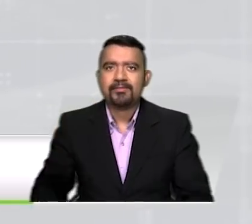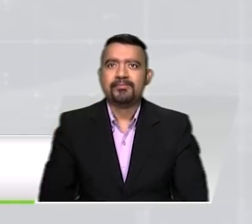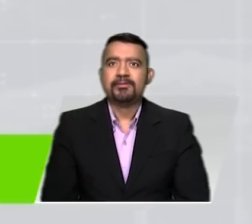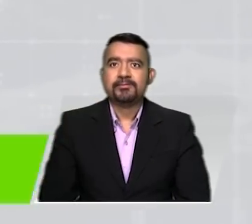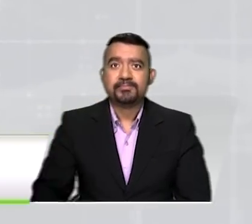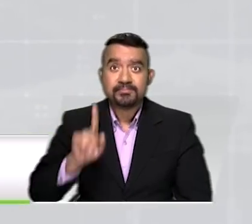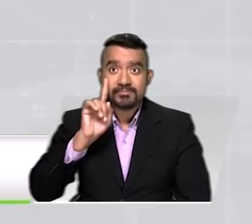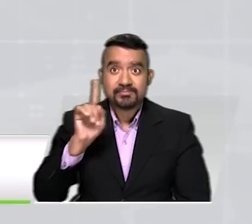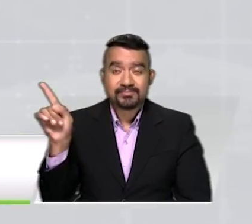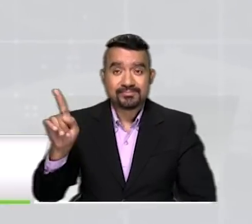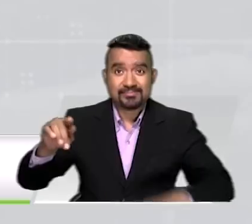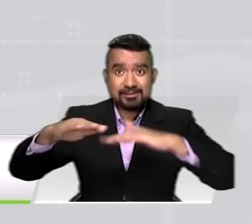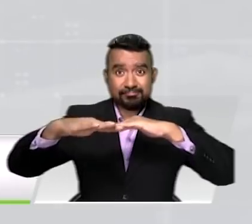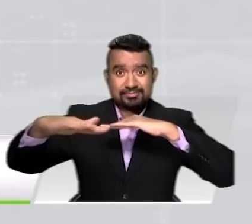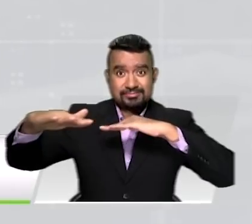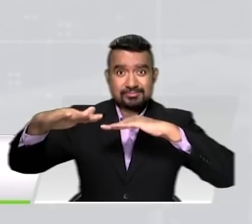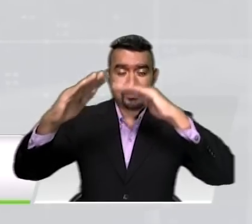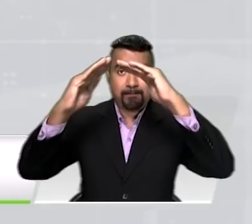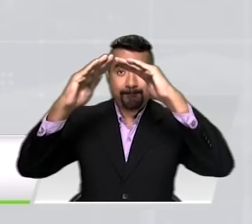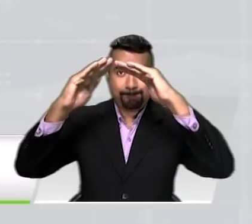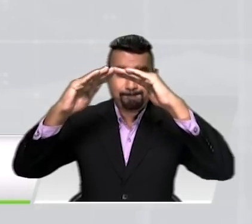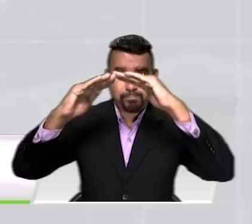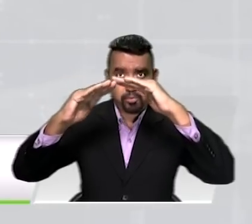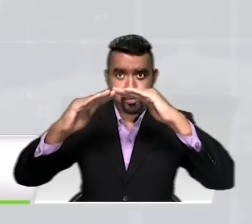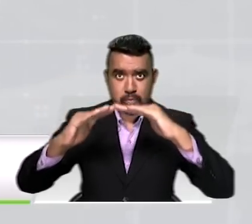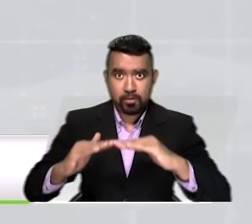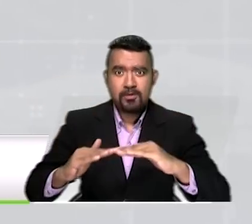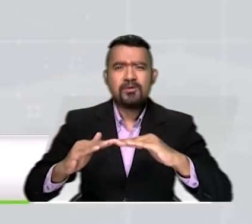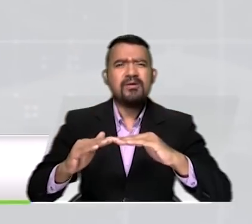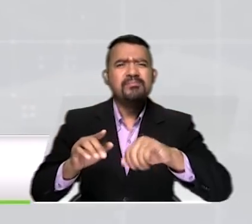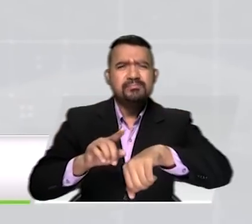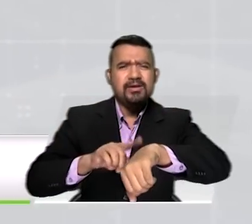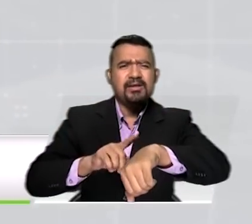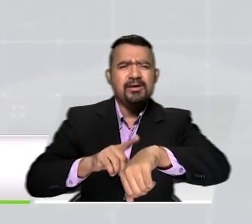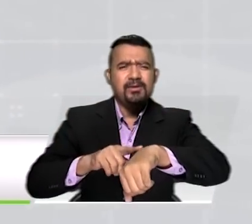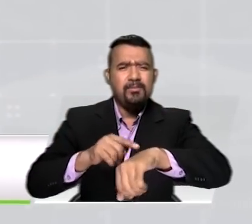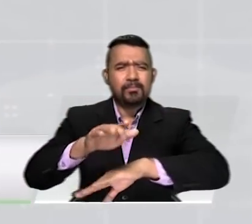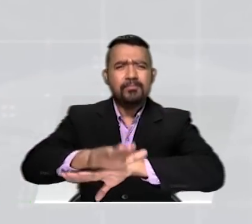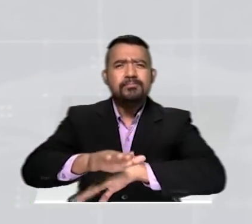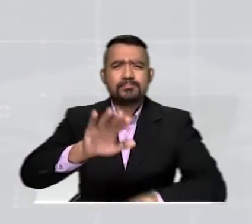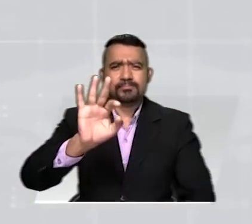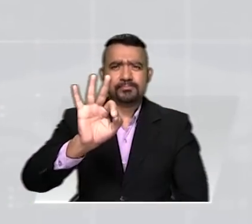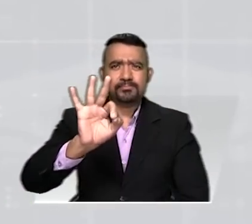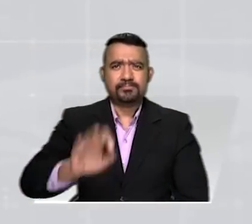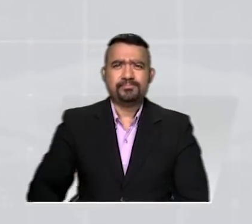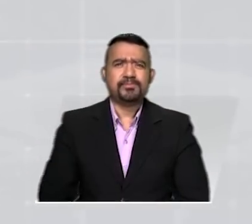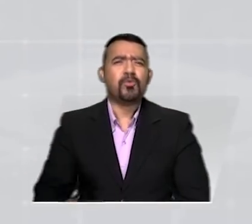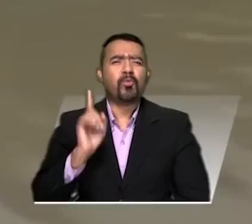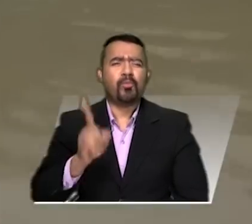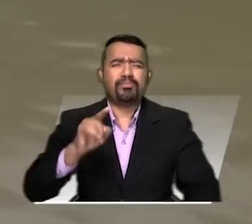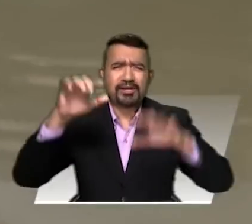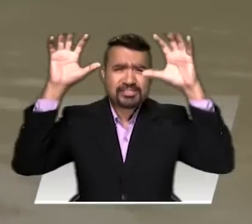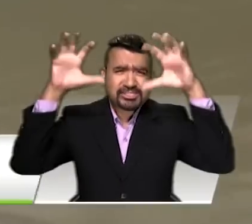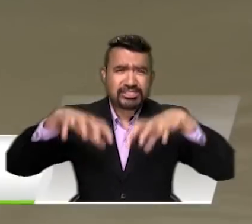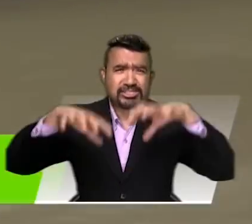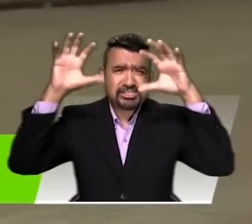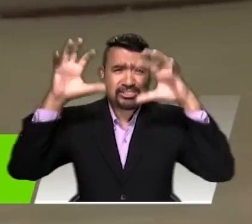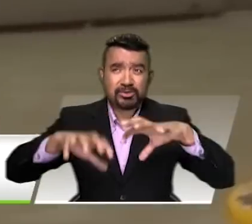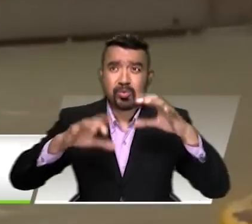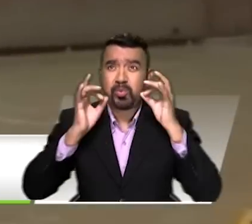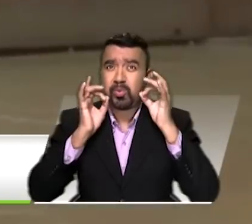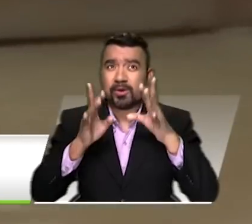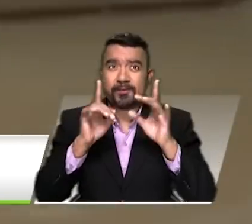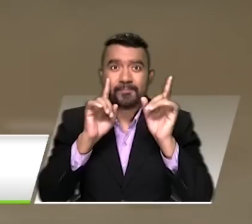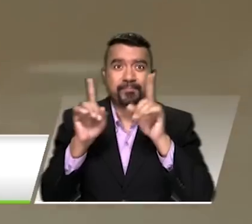la draga se registró a eso de las 3 de la tarde en medio de una tormenta acompañada de fuertes vientos. Tras el colapso